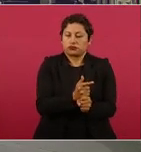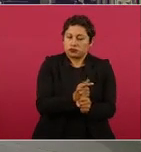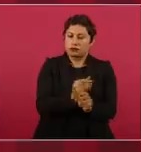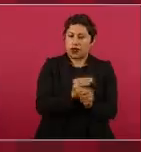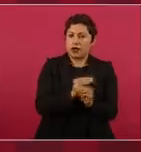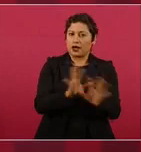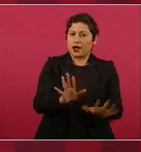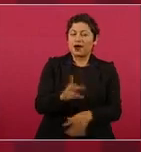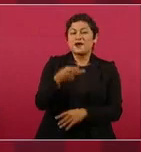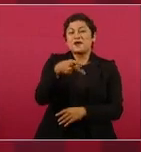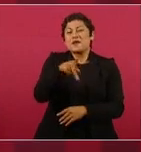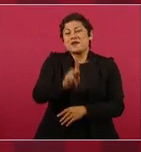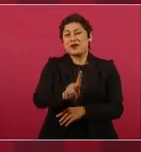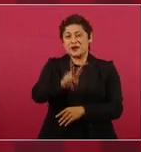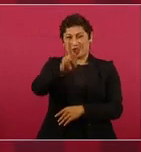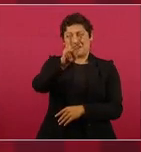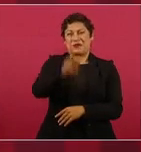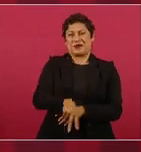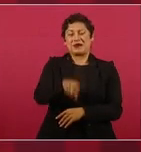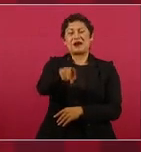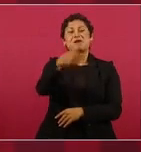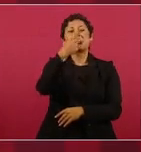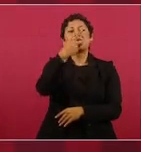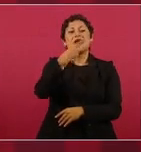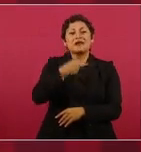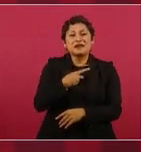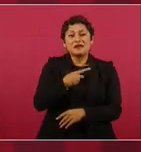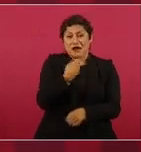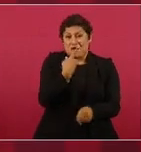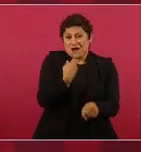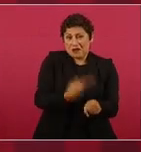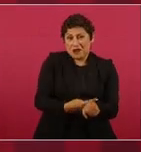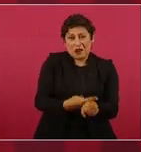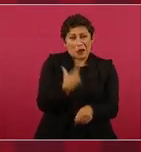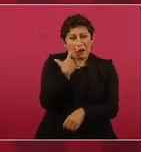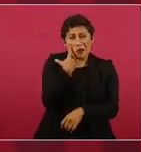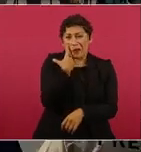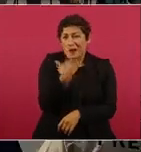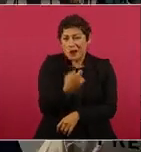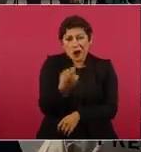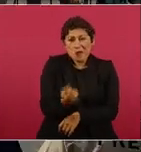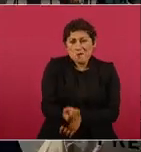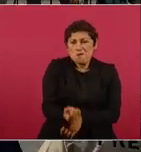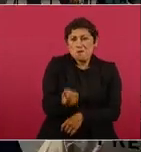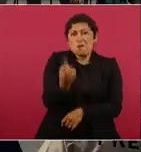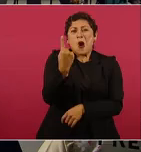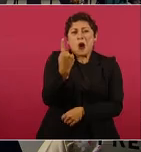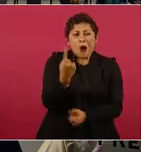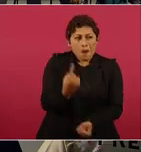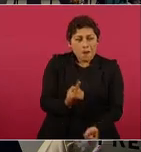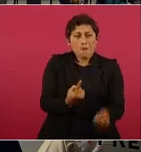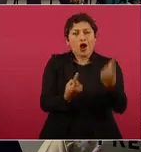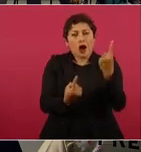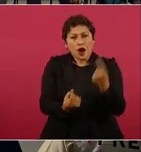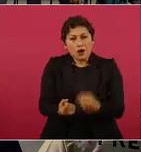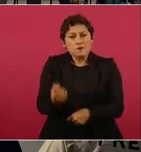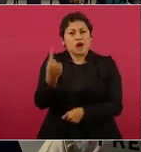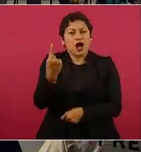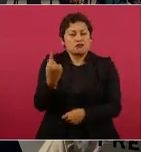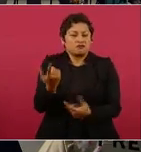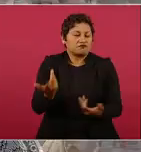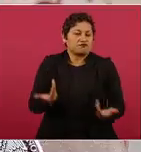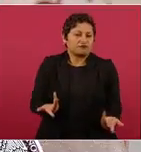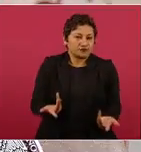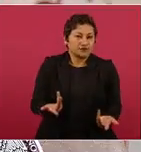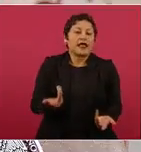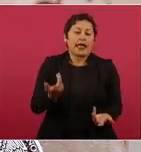mayoría, sumamente raras, sumamente infrecuentes. Lo que no querría decir que no sean importantes algunas